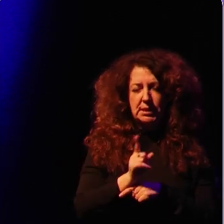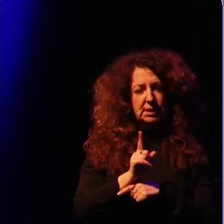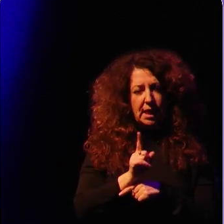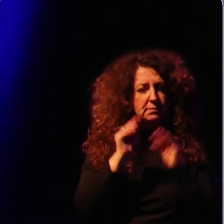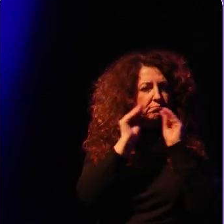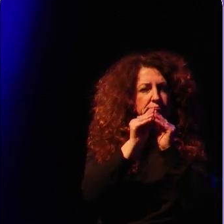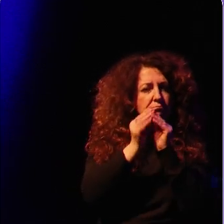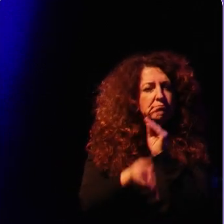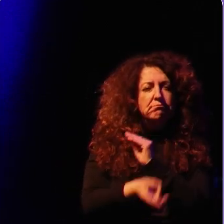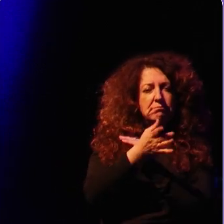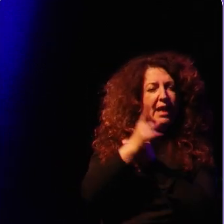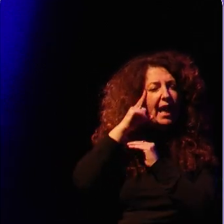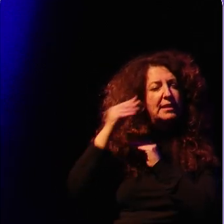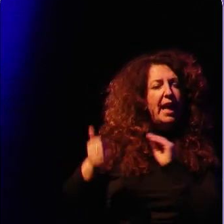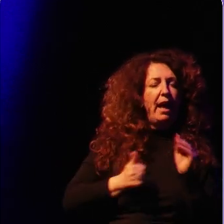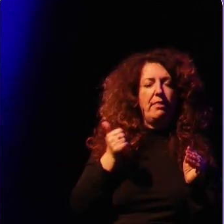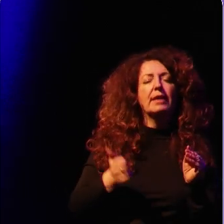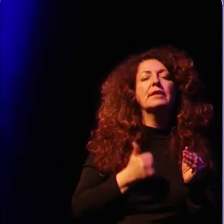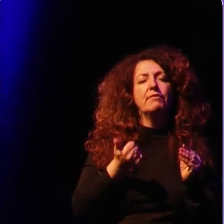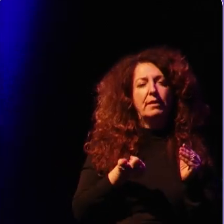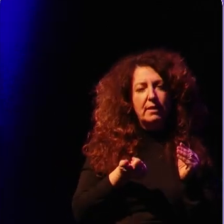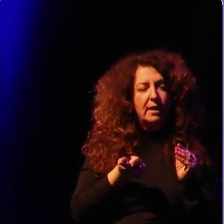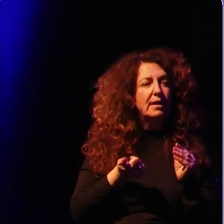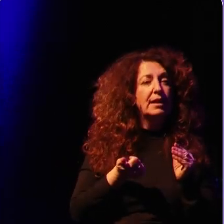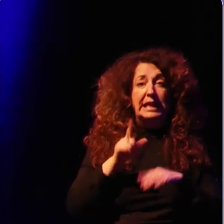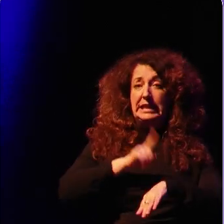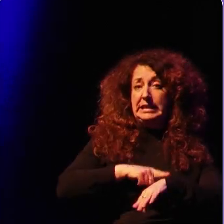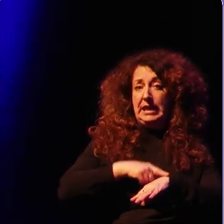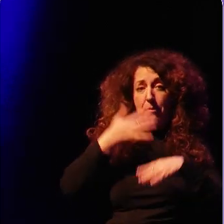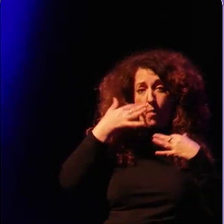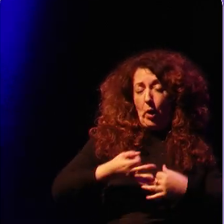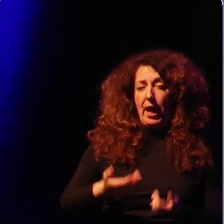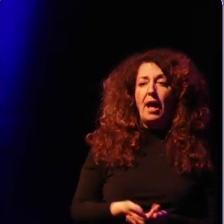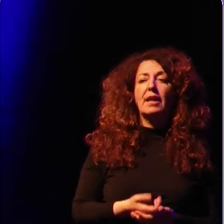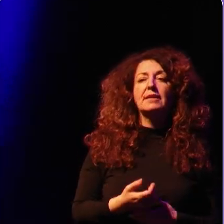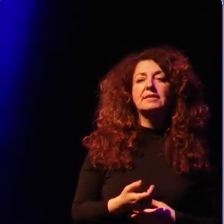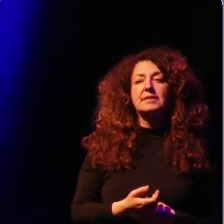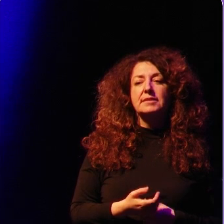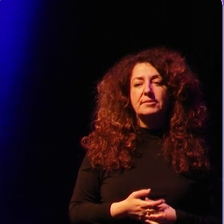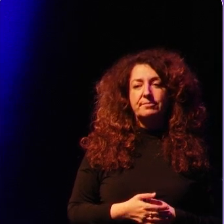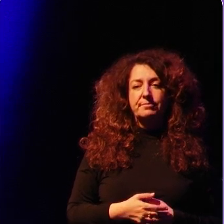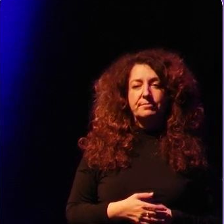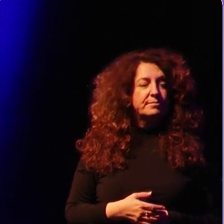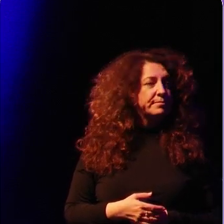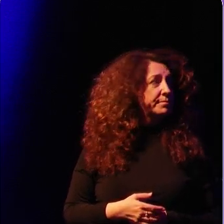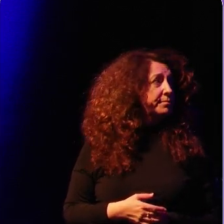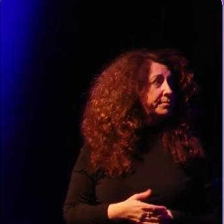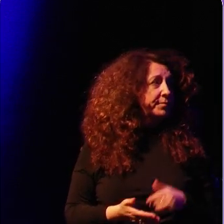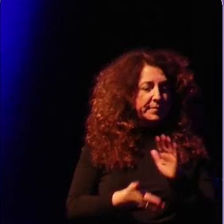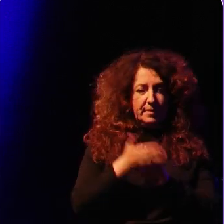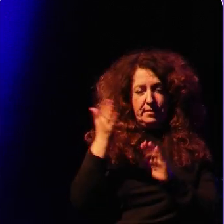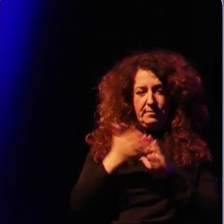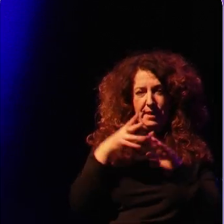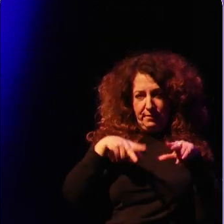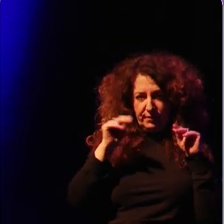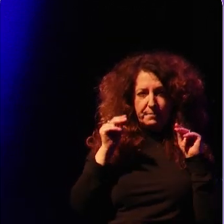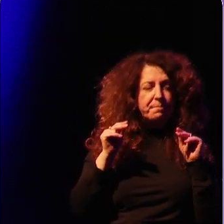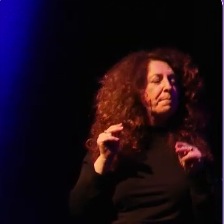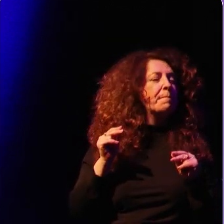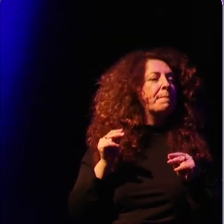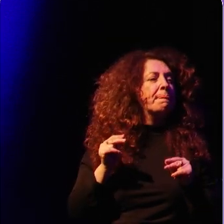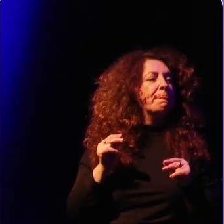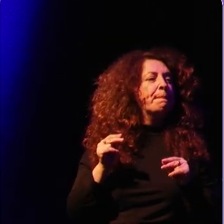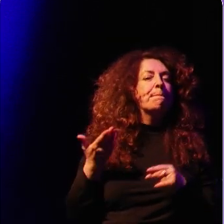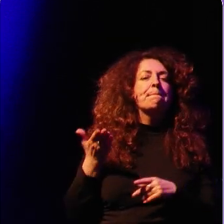Se han generado por una inteligencia artificial en tiempo real. Bien. Para ir terminando, os quiero